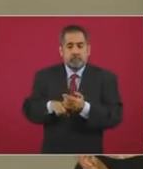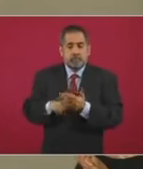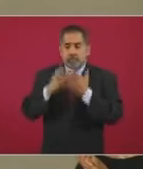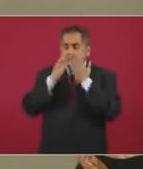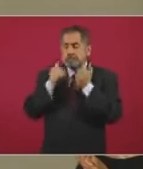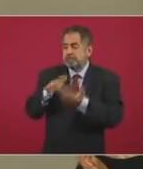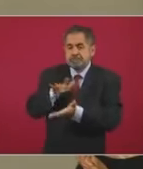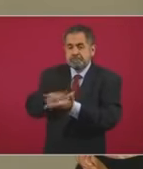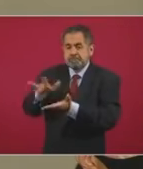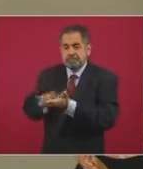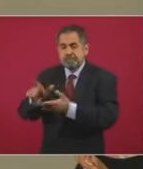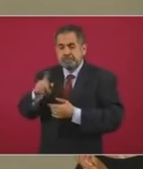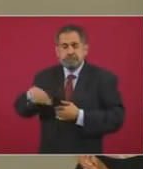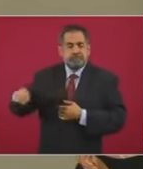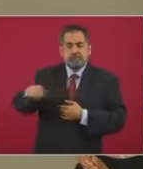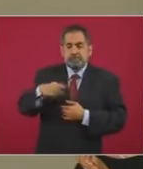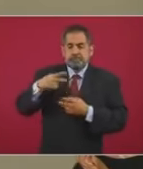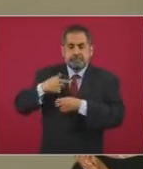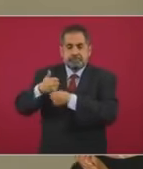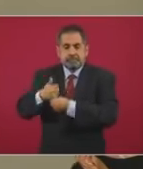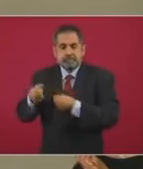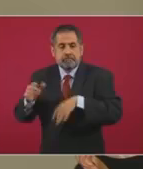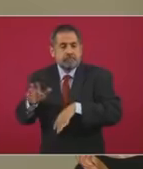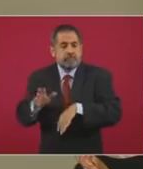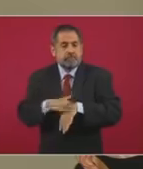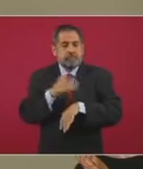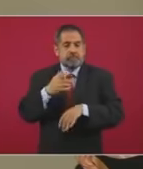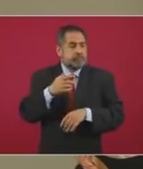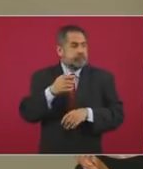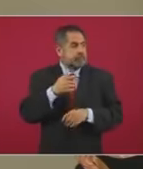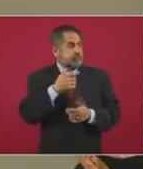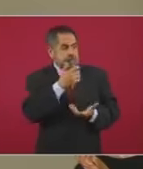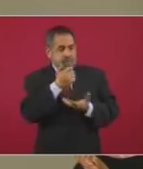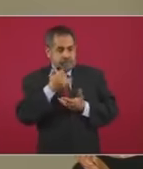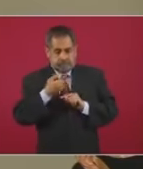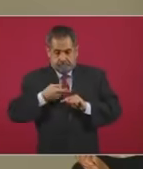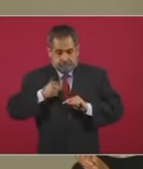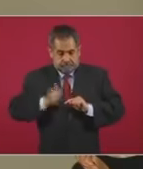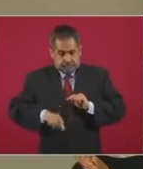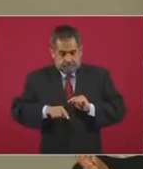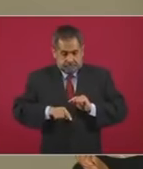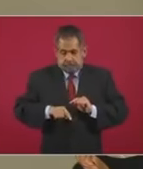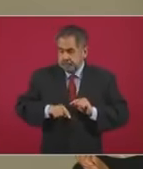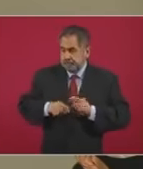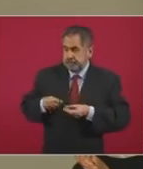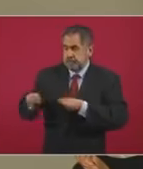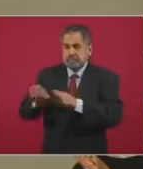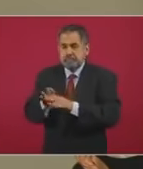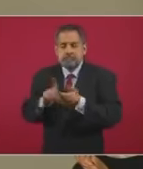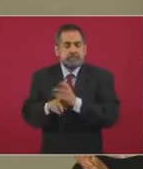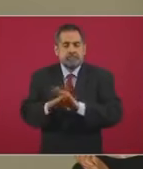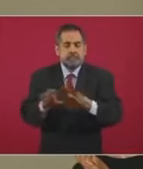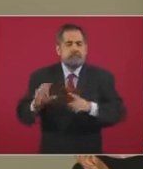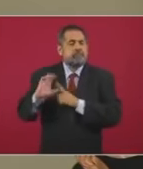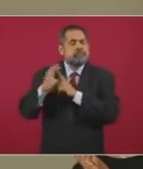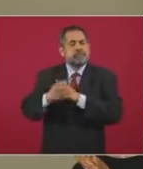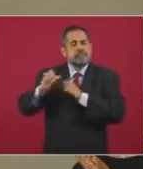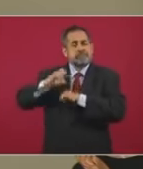sus víctimas por temor ante la desaparición del fideicomiso del cual depende. La Comisión Ejecutiva de Atención a